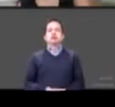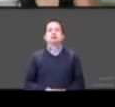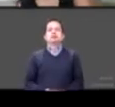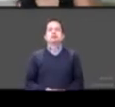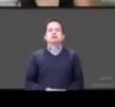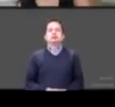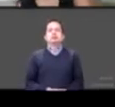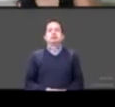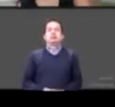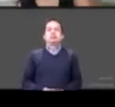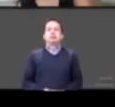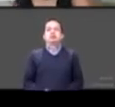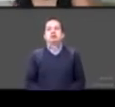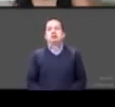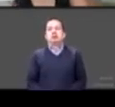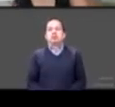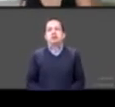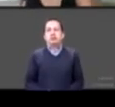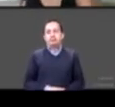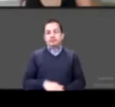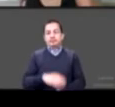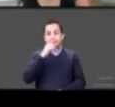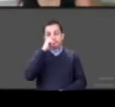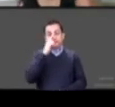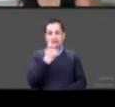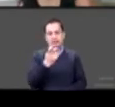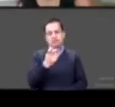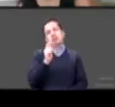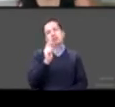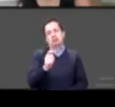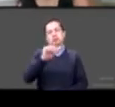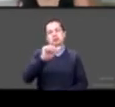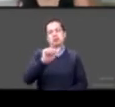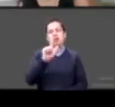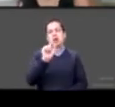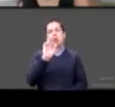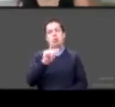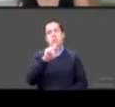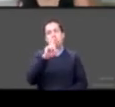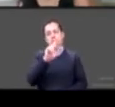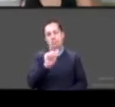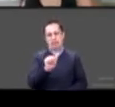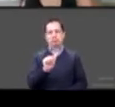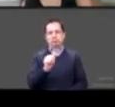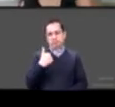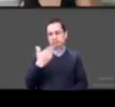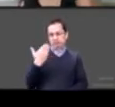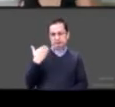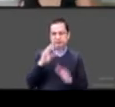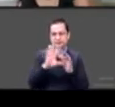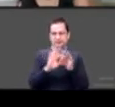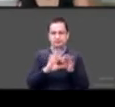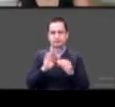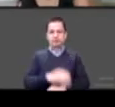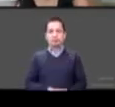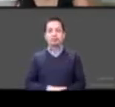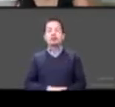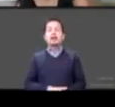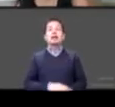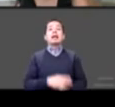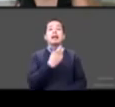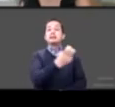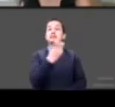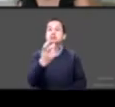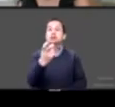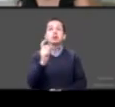Esto, bueno, que ya decíamos ahí, es que es Alumbra, ya lo habíamos comentado. La siguiente, por favor. Estos son algunos de los aliados. También tenemos